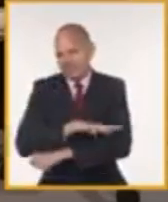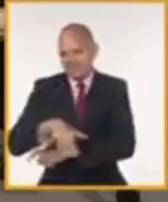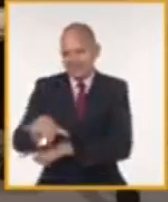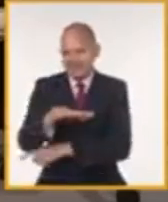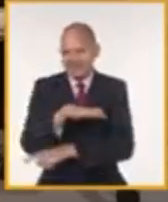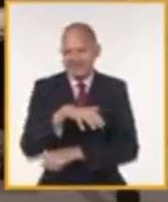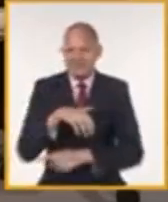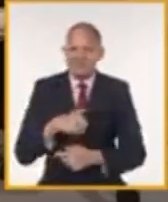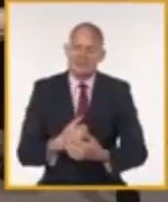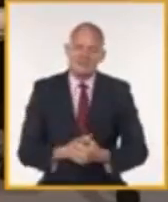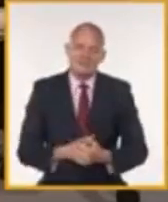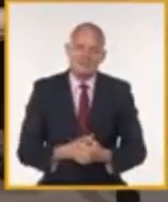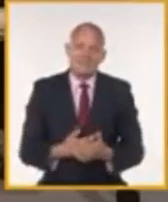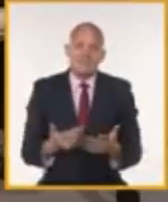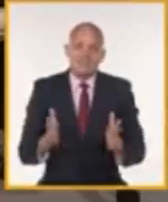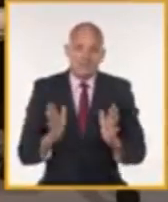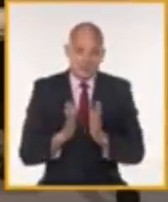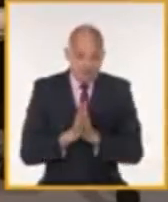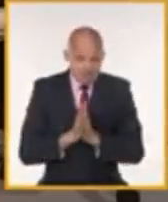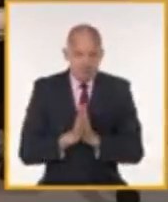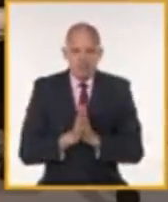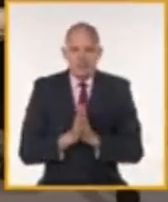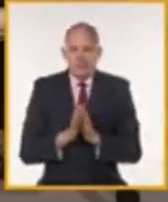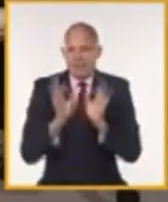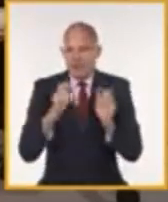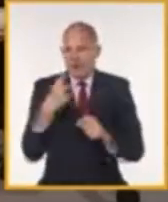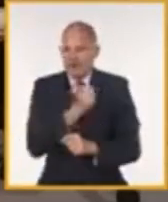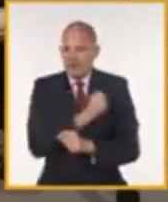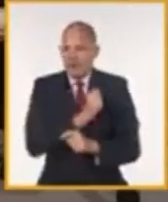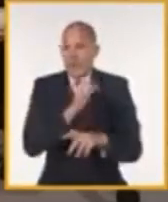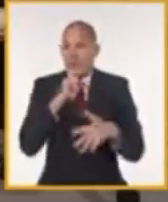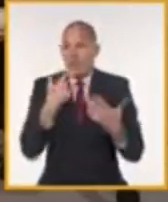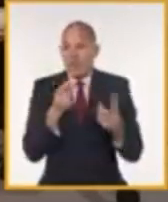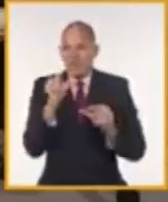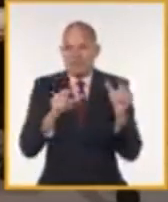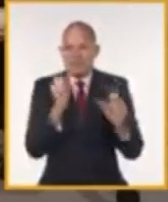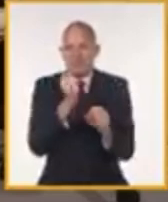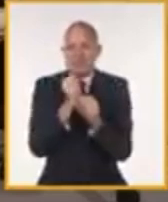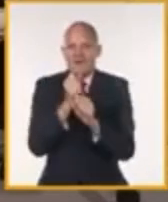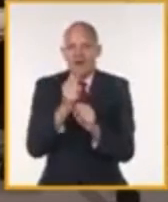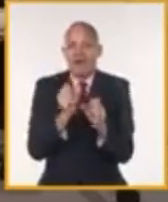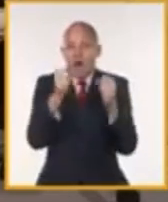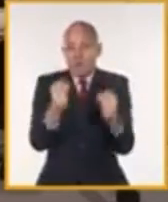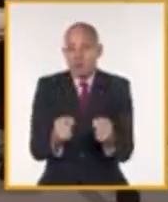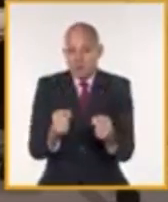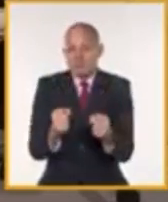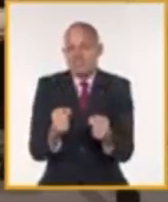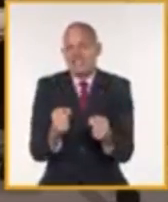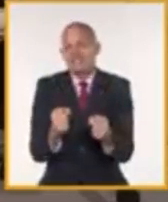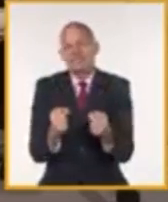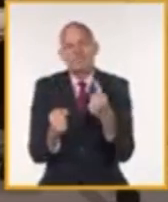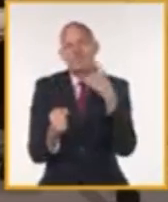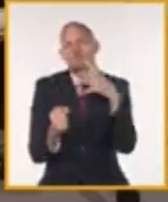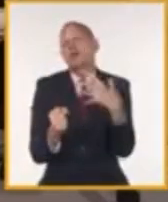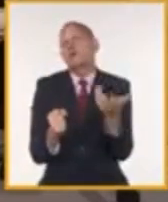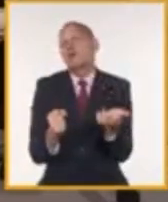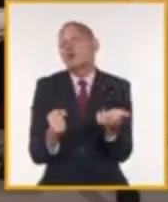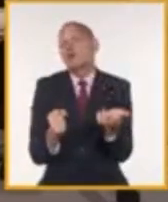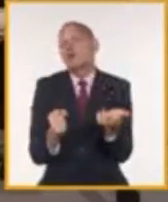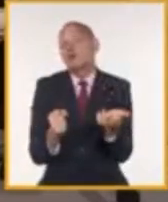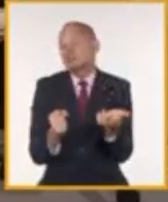queremos garantizar esa estabilidad en nuestra fuerza, es importante el tratamiento salarial que seamos